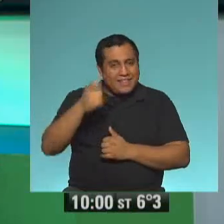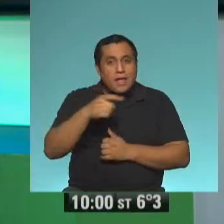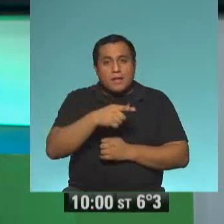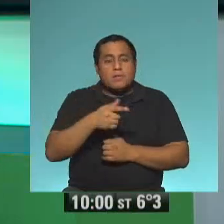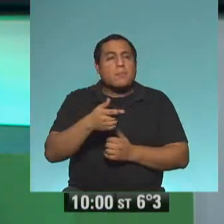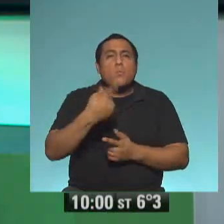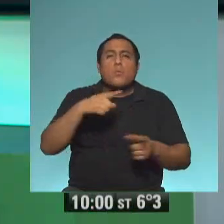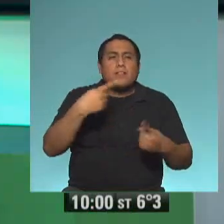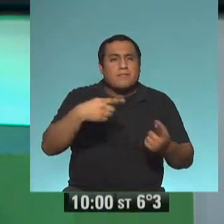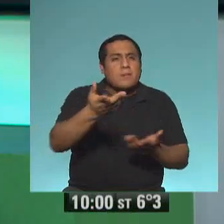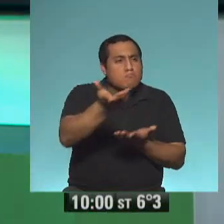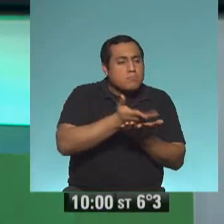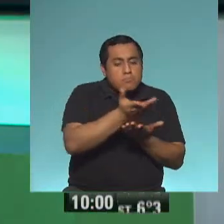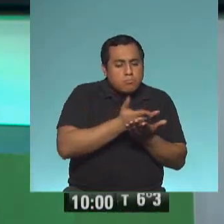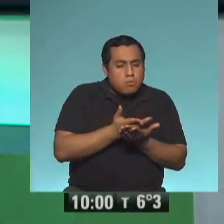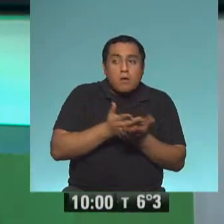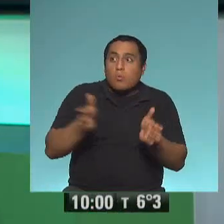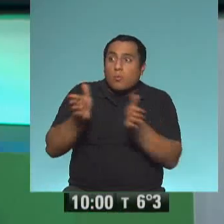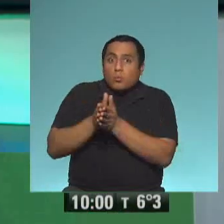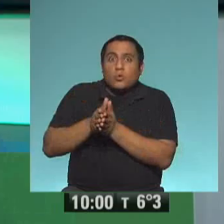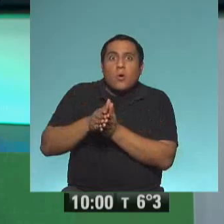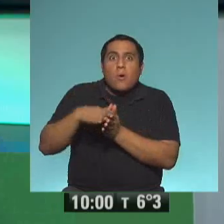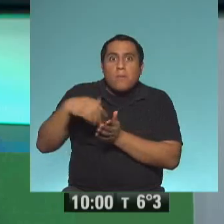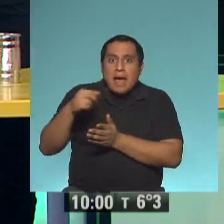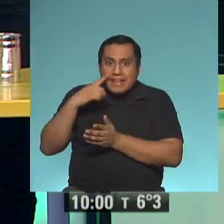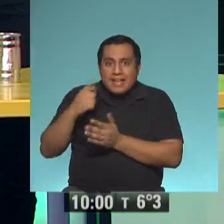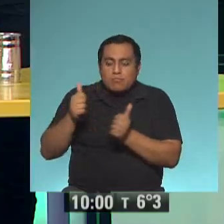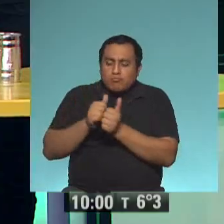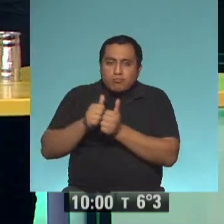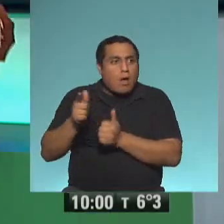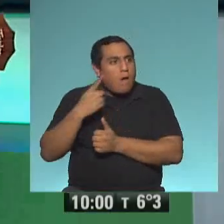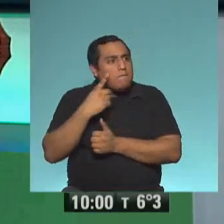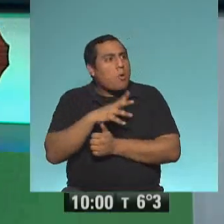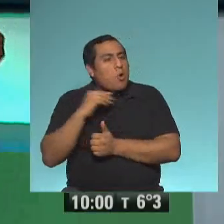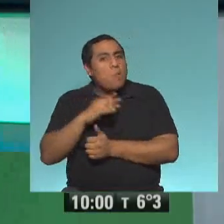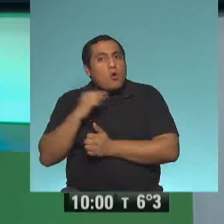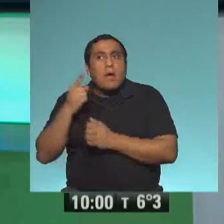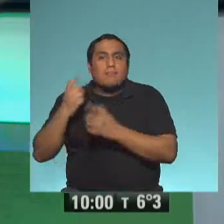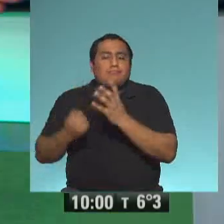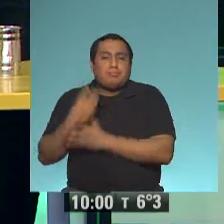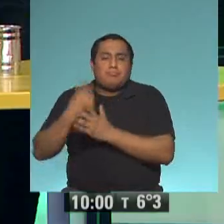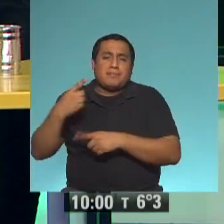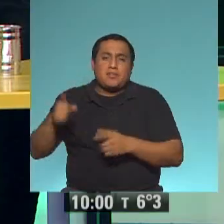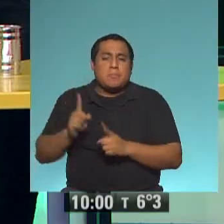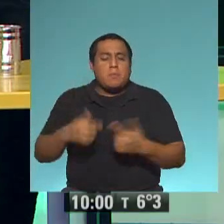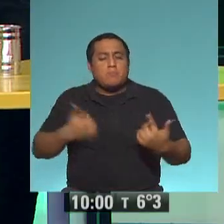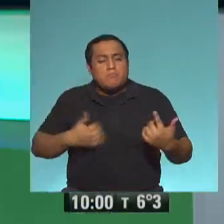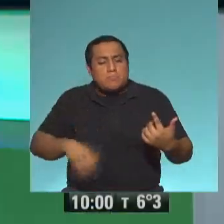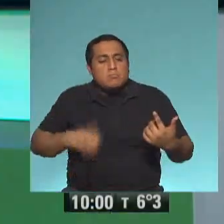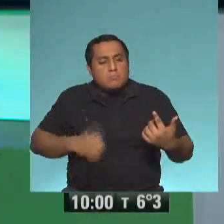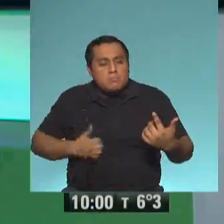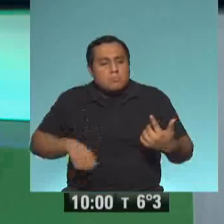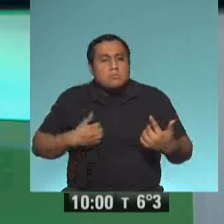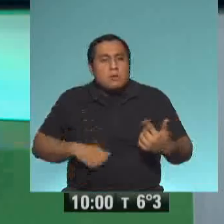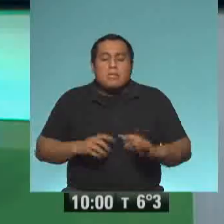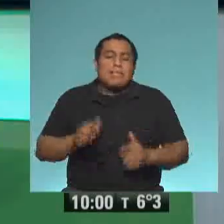recopiló toda esta música y al hacerse amiga de María, parece que María se influenció y hizo un montón de canciones hermosísimas con estas rítmicas.